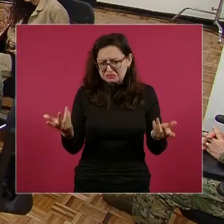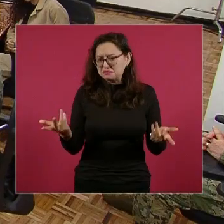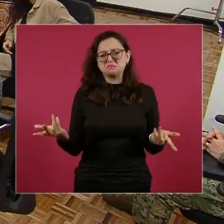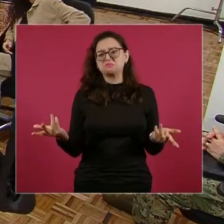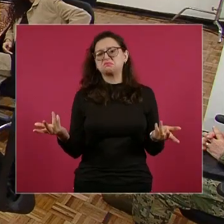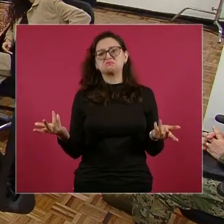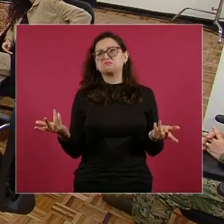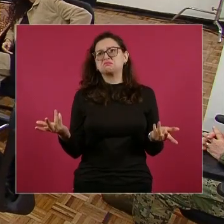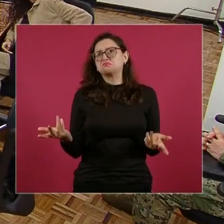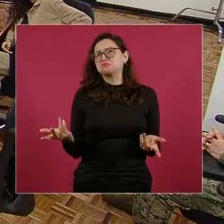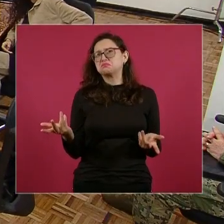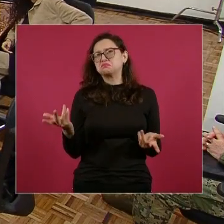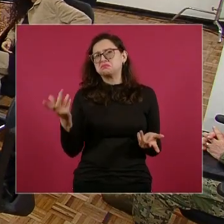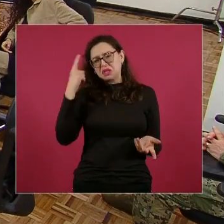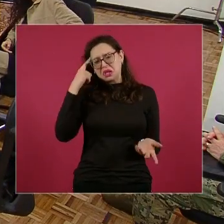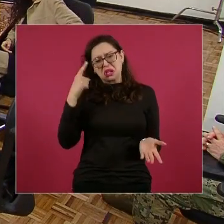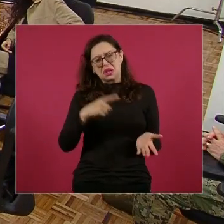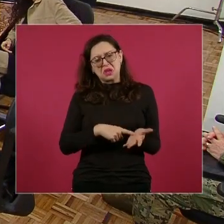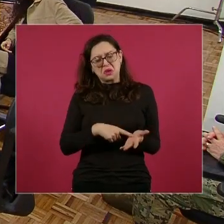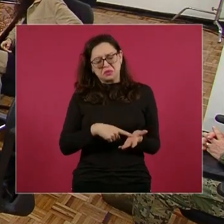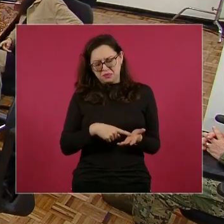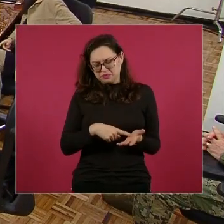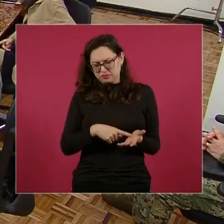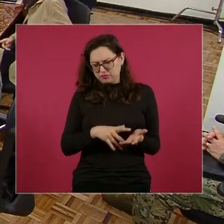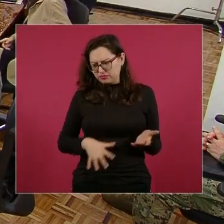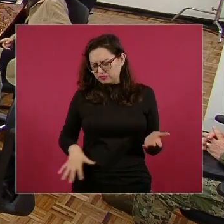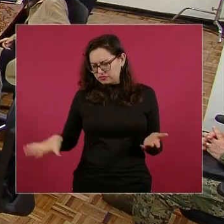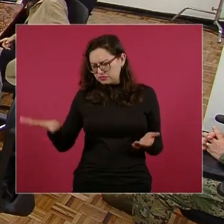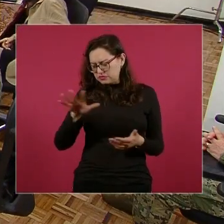estamos hablando, votaron como 10 millones.